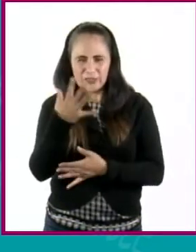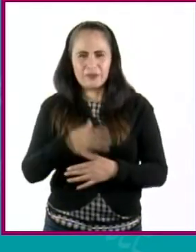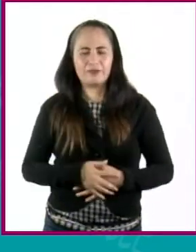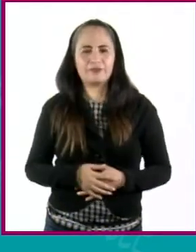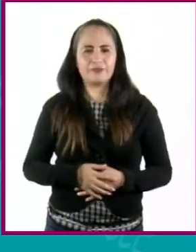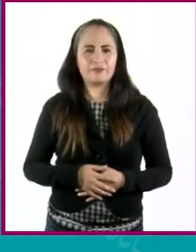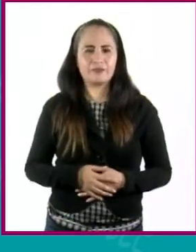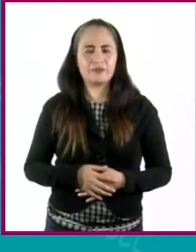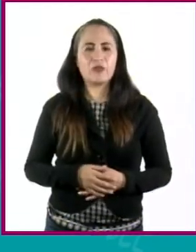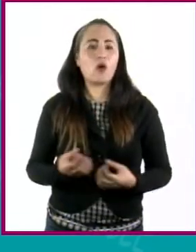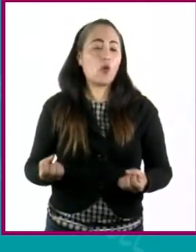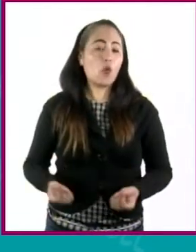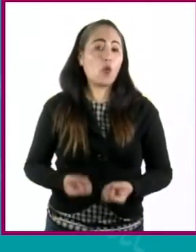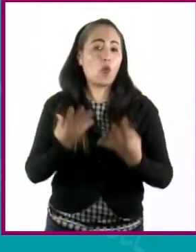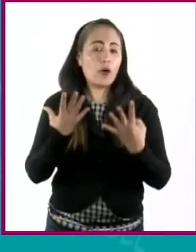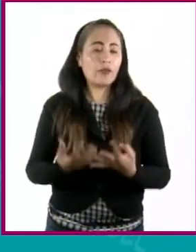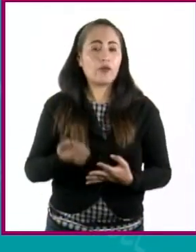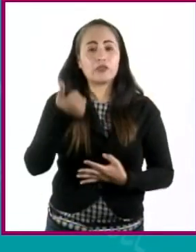caso, el costo final es de